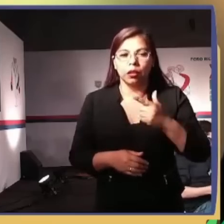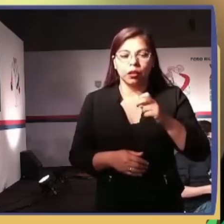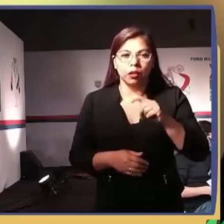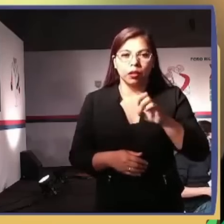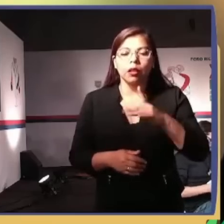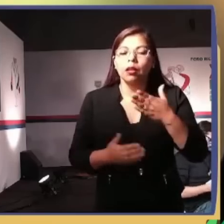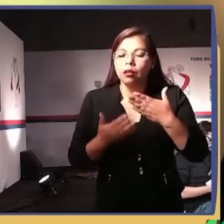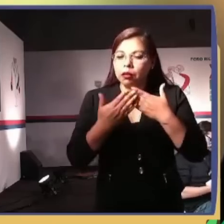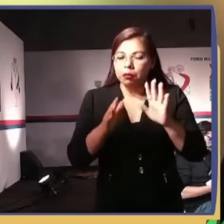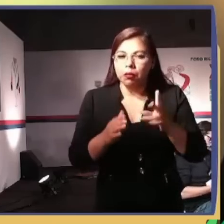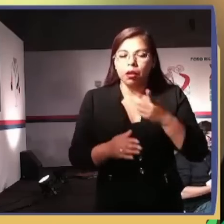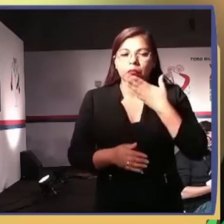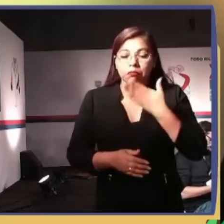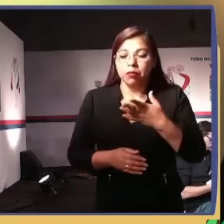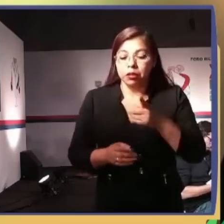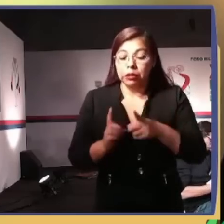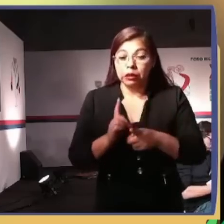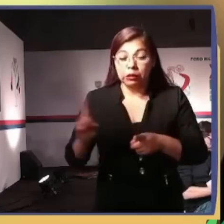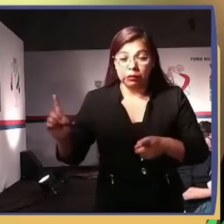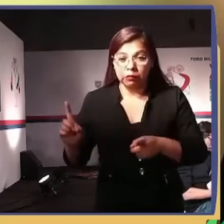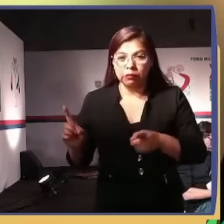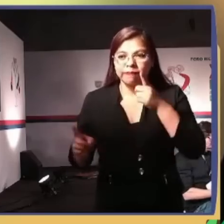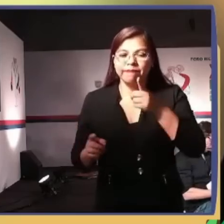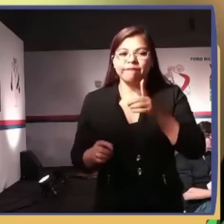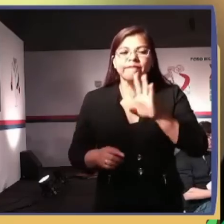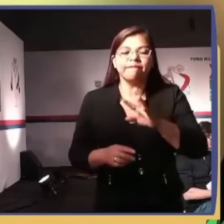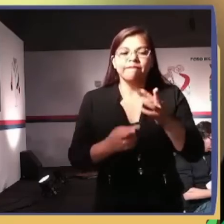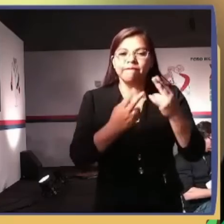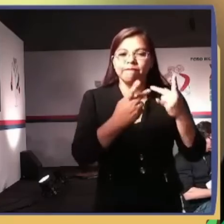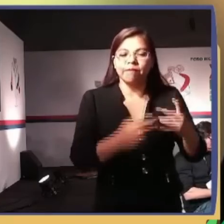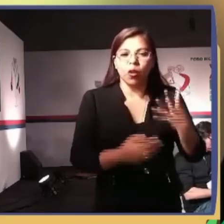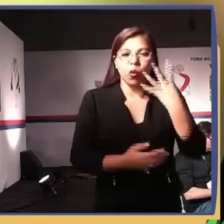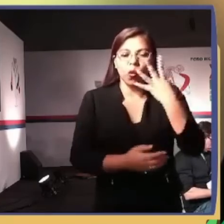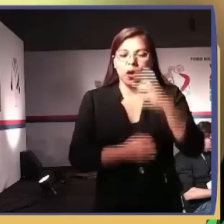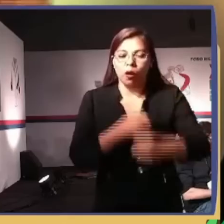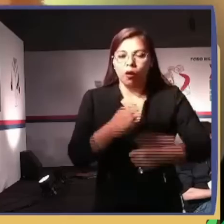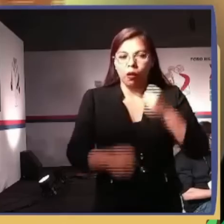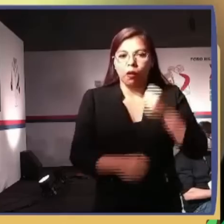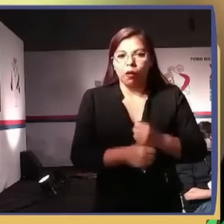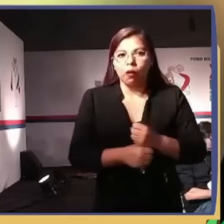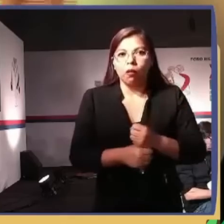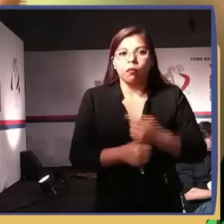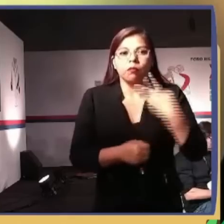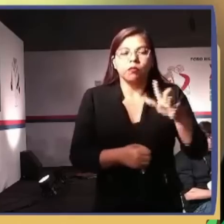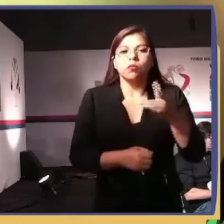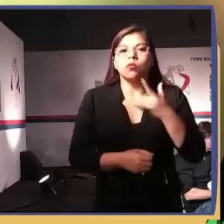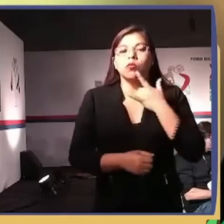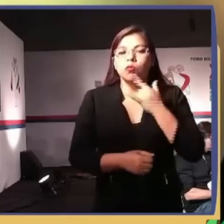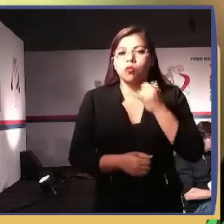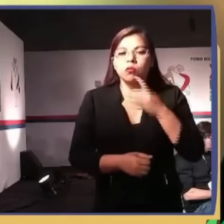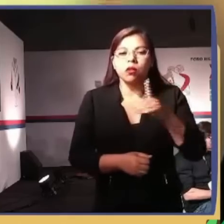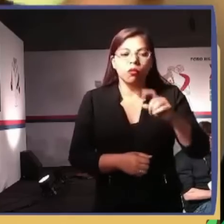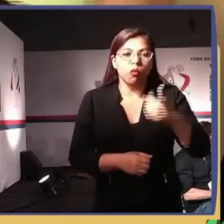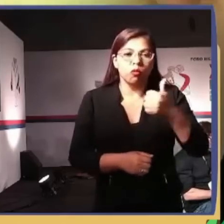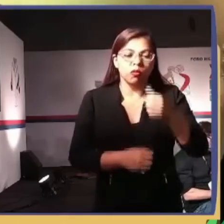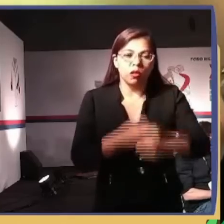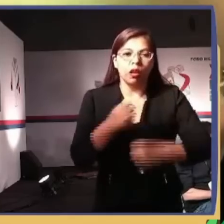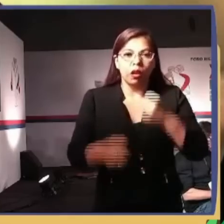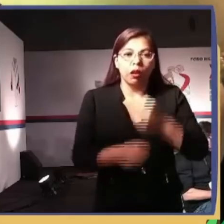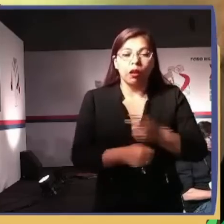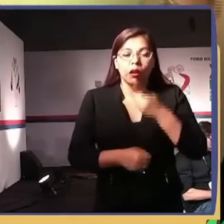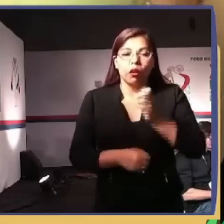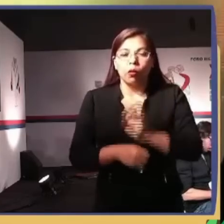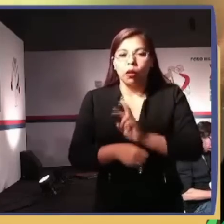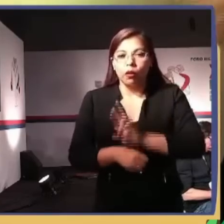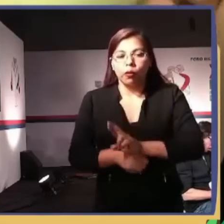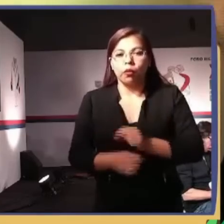derecha revanchista que destrozó en 4 años gran parte de los logros de 12 años. Y en Ecuador, la